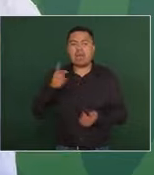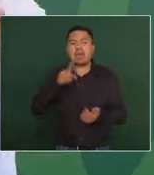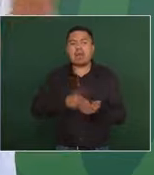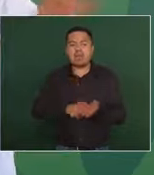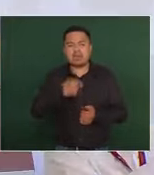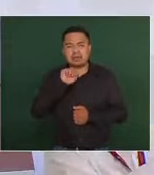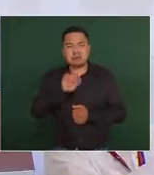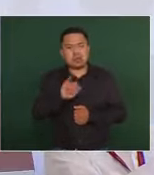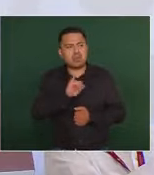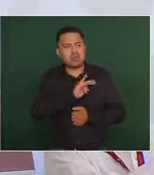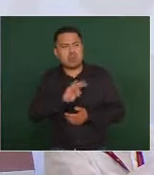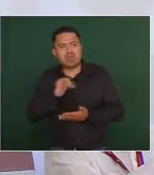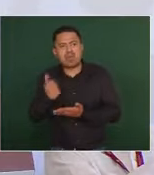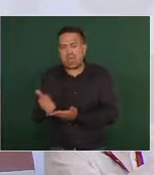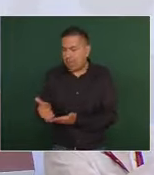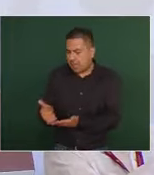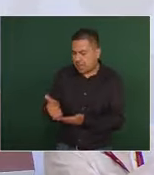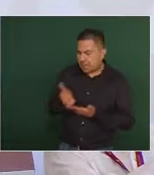que nos van a ayudar,